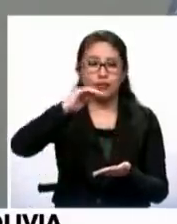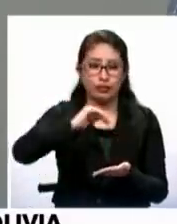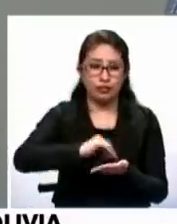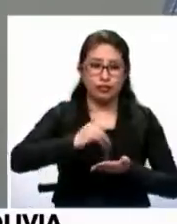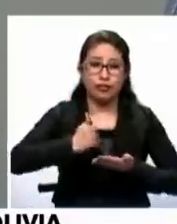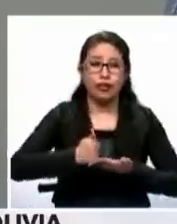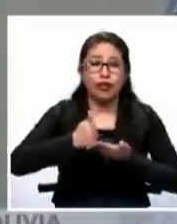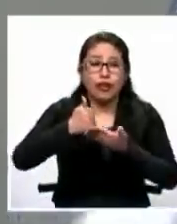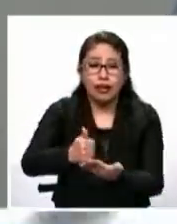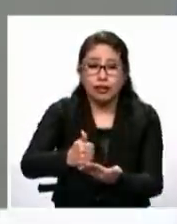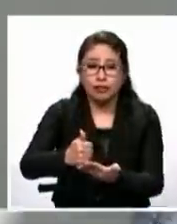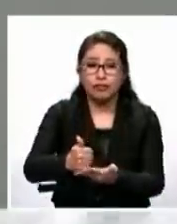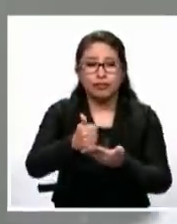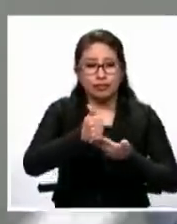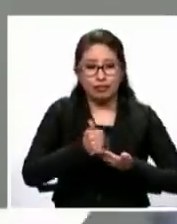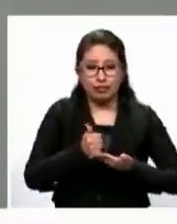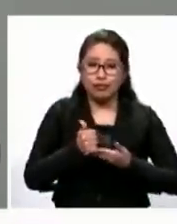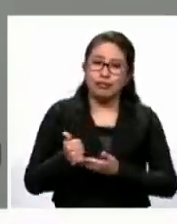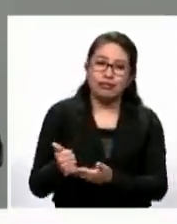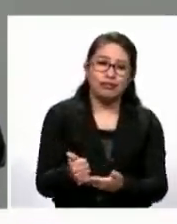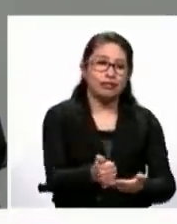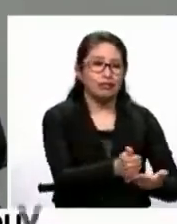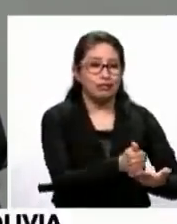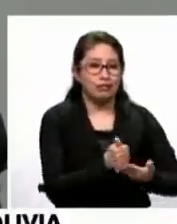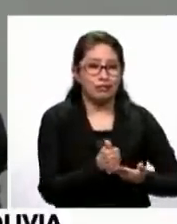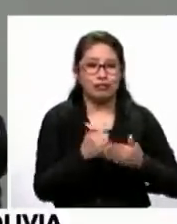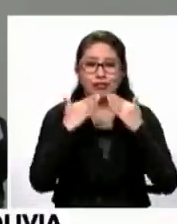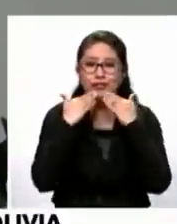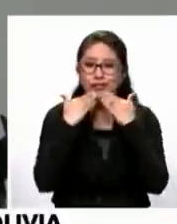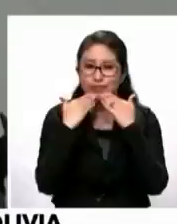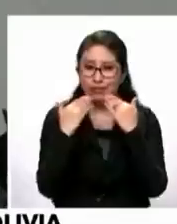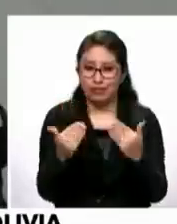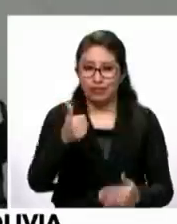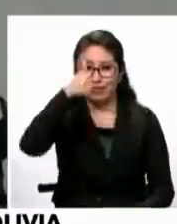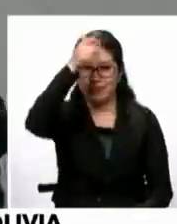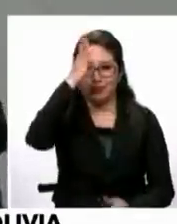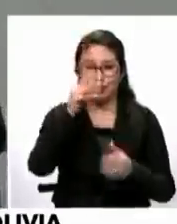ayudémonos los unos a los otros. Muchísimas gracias y que Dios bendiga a todos.